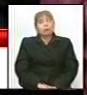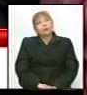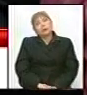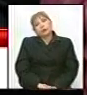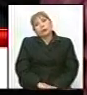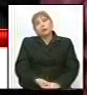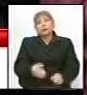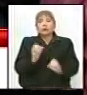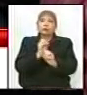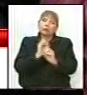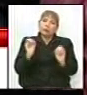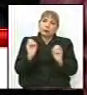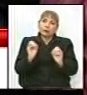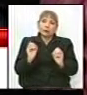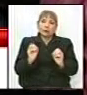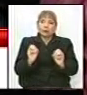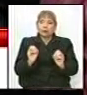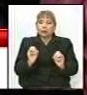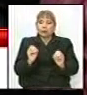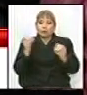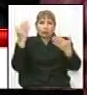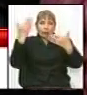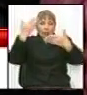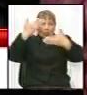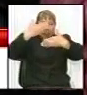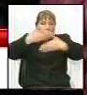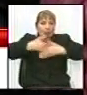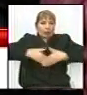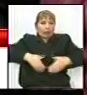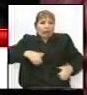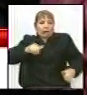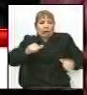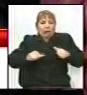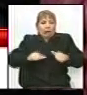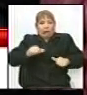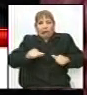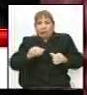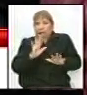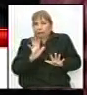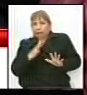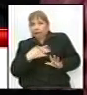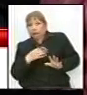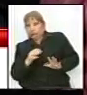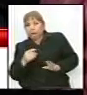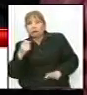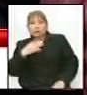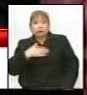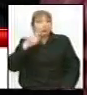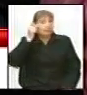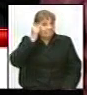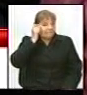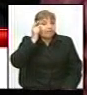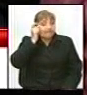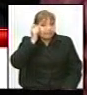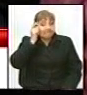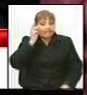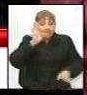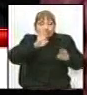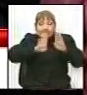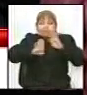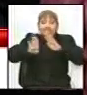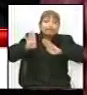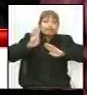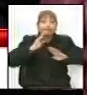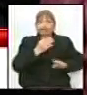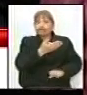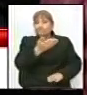sin ninguna sombra de desconfianza. Entiendo muy bien la preocupación que tienen los